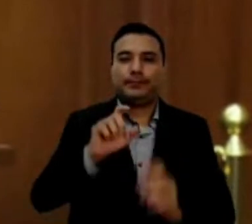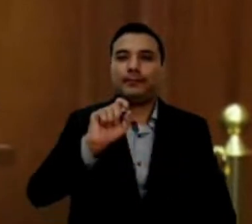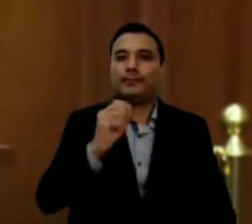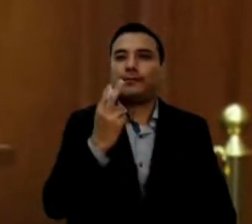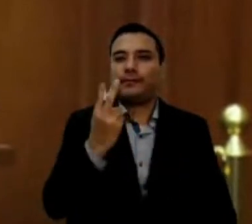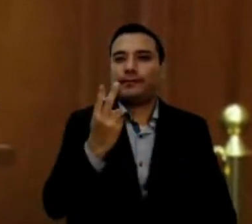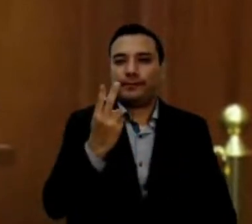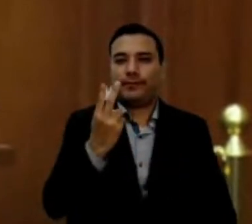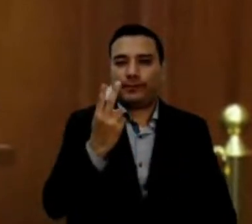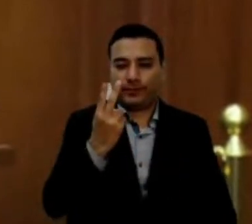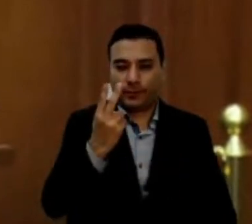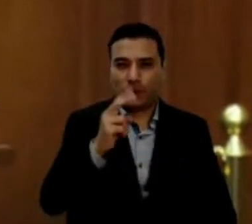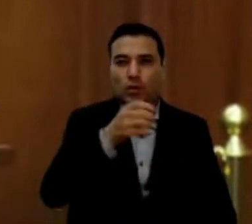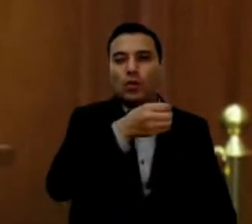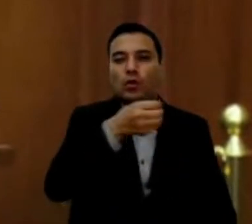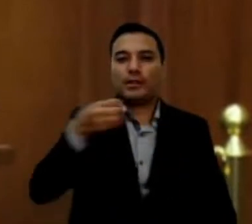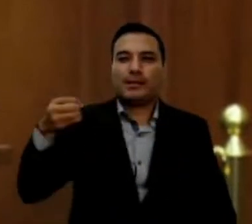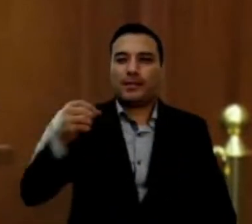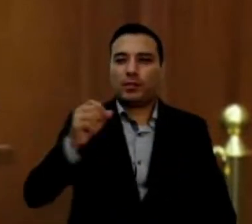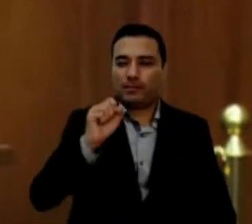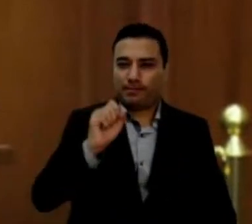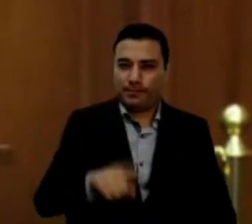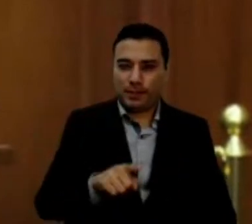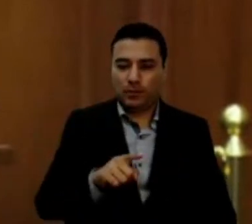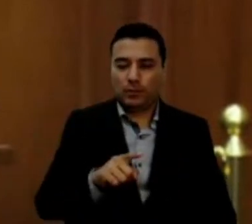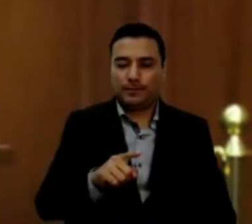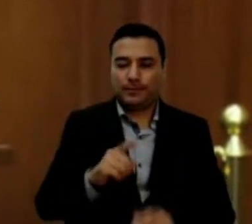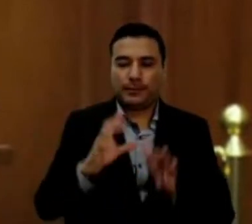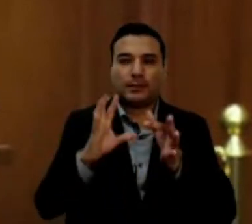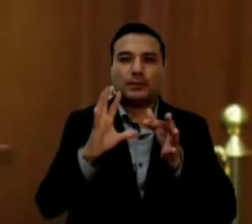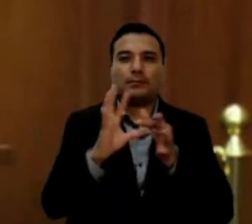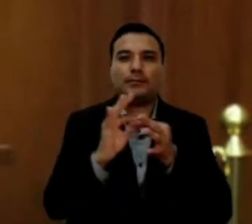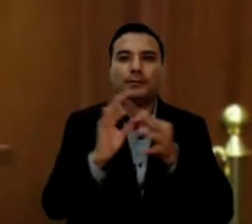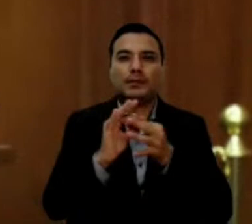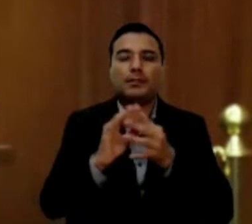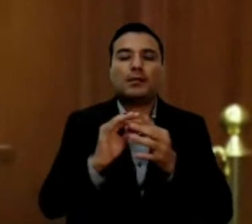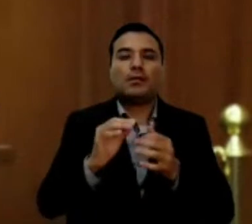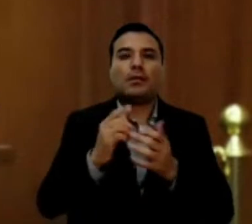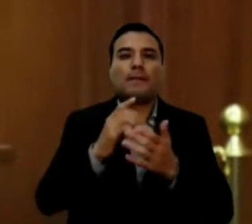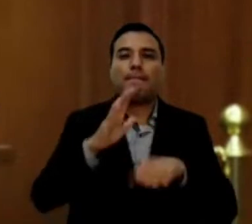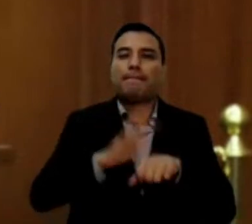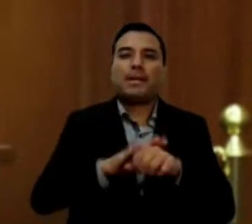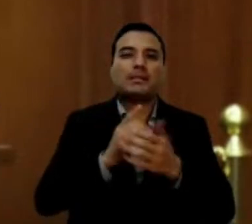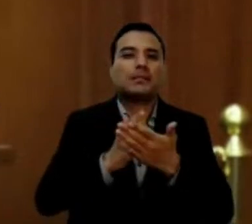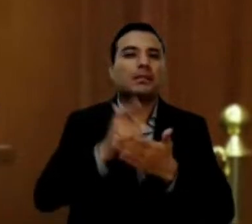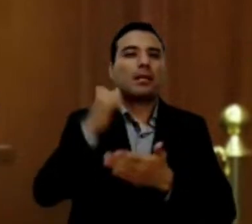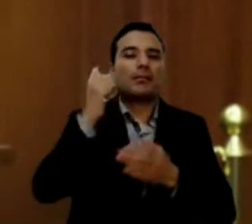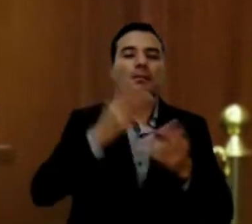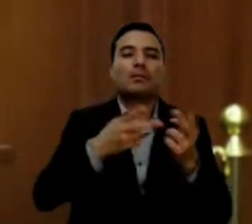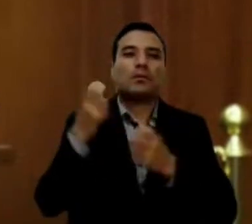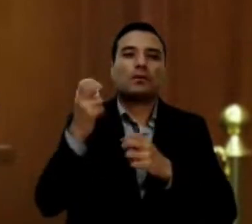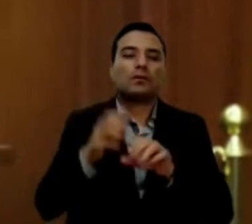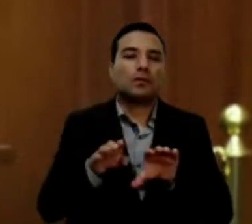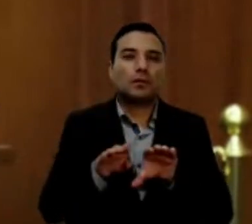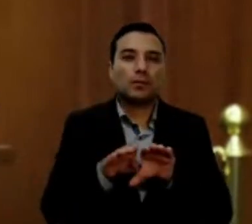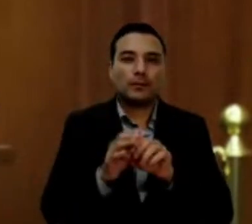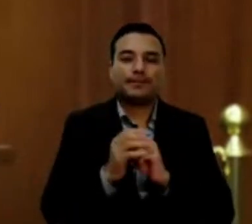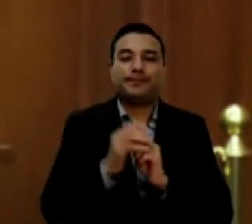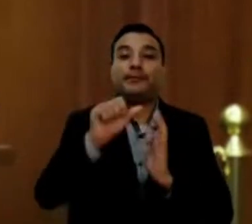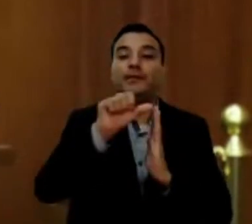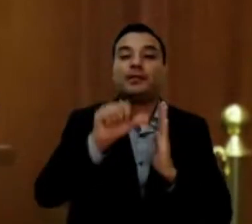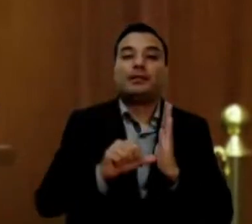del ordenamiento en cita prevé las circunstancias que agravan la penalidad en el delito de robo.